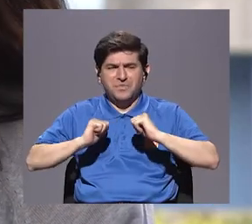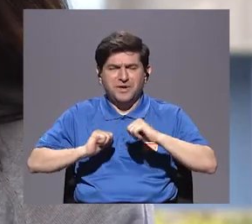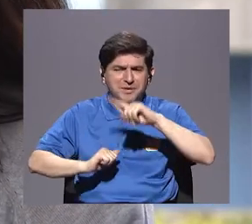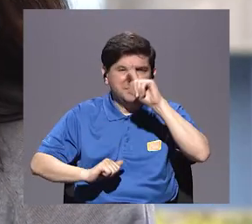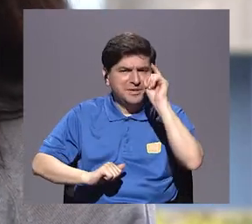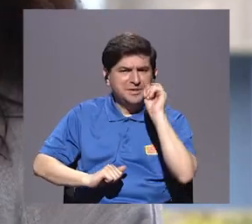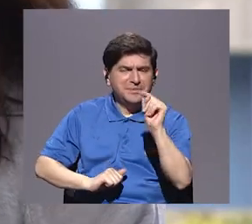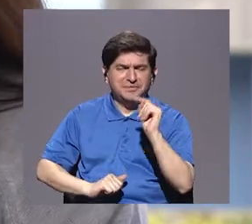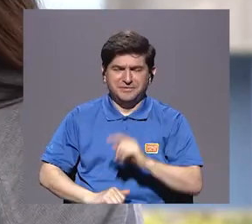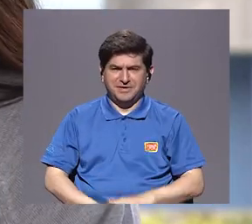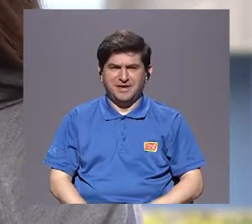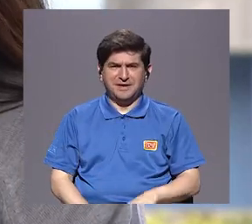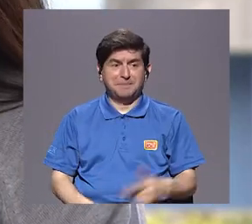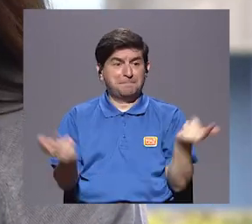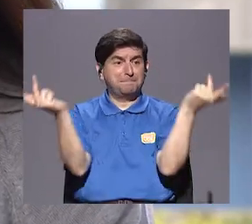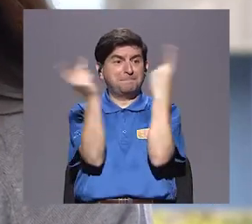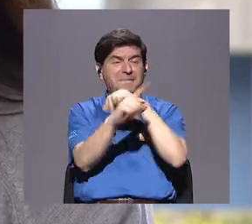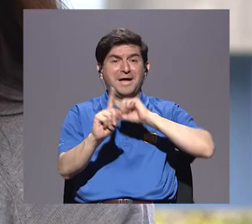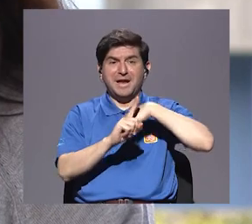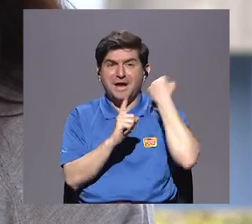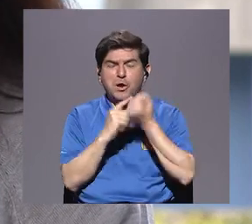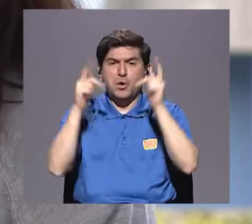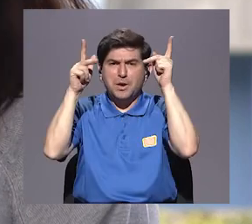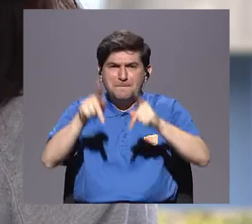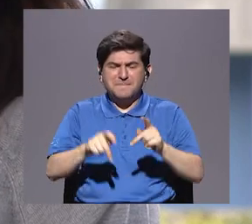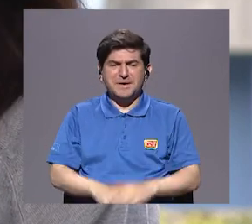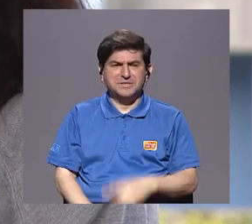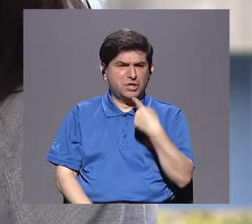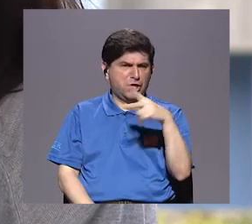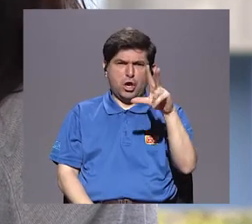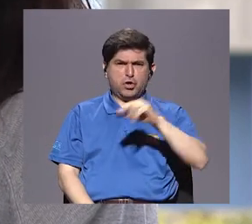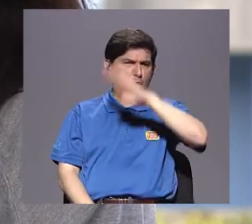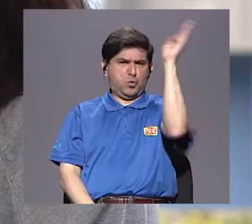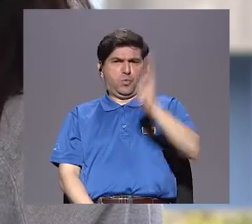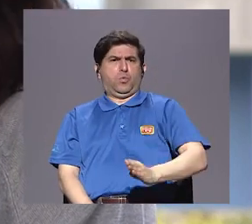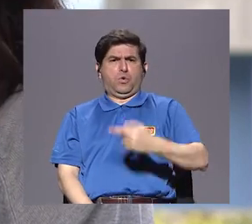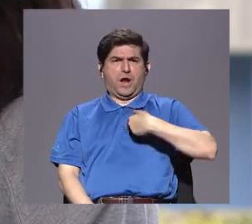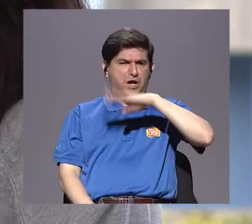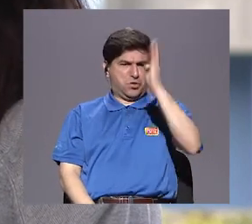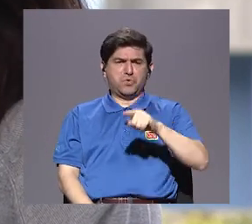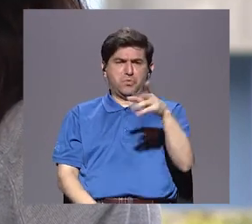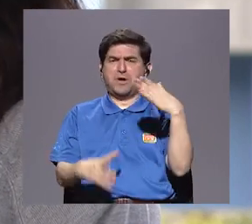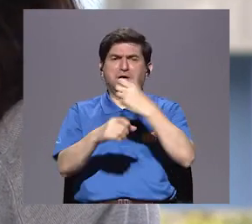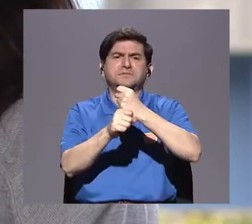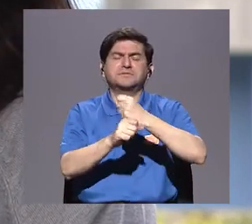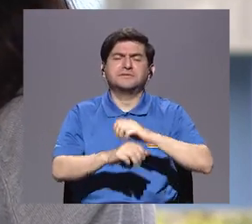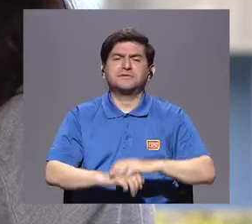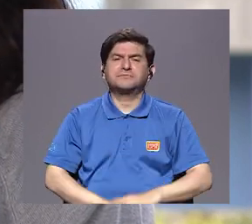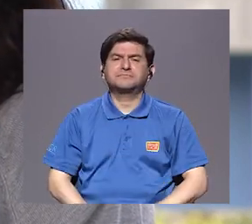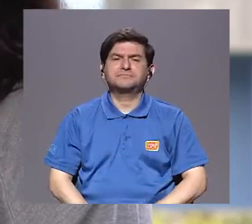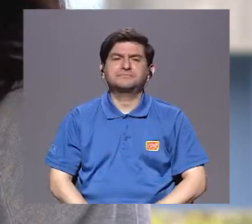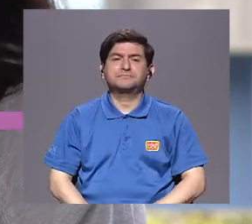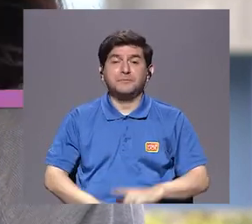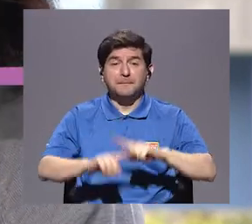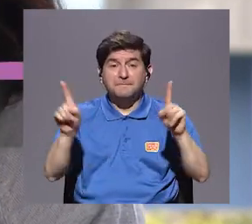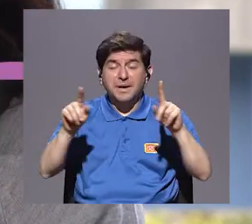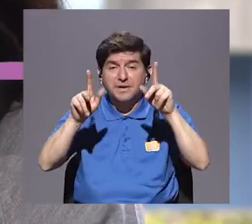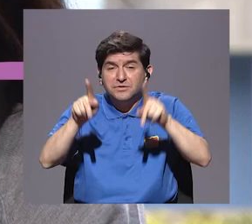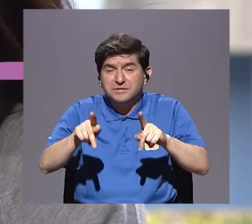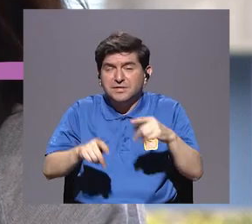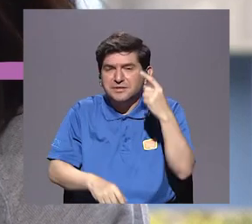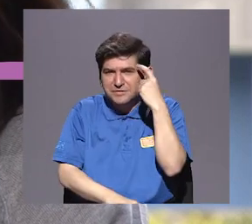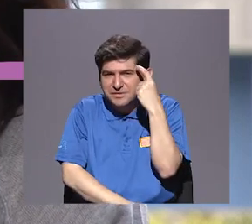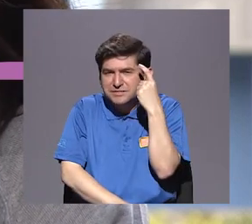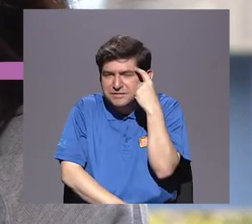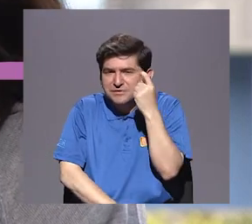la pregunta. Lo peor que puede pasar es que esa persona diga, no, jamás, yo nunca haría eso. Pero si la persona lo